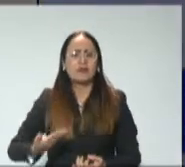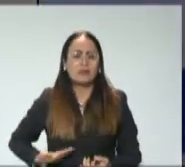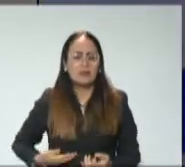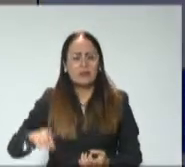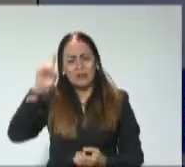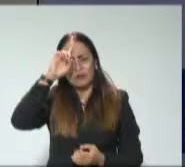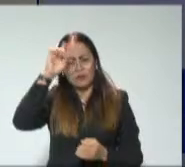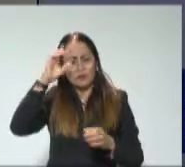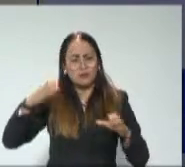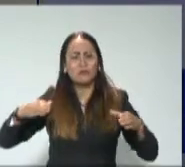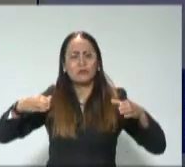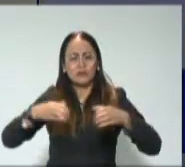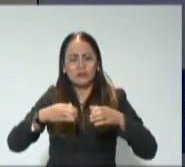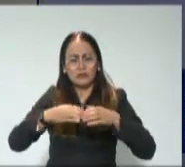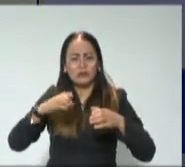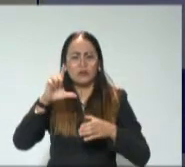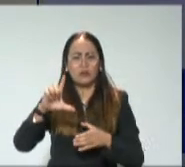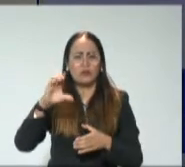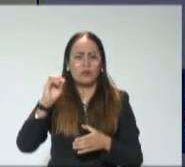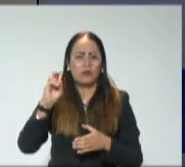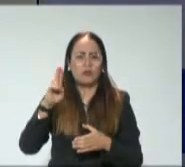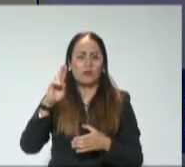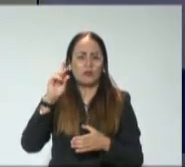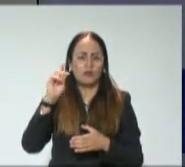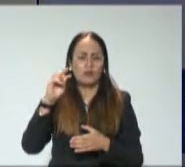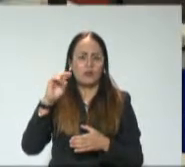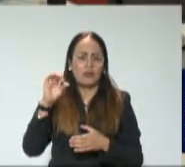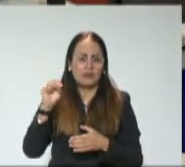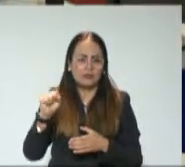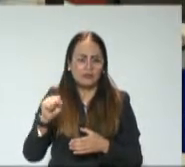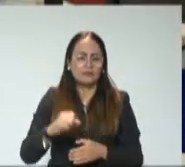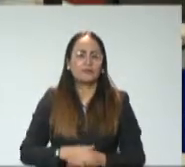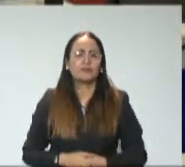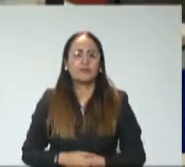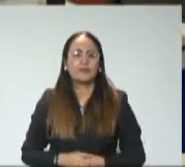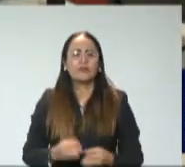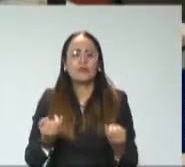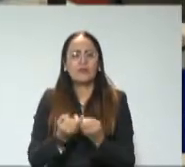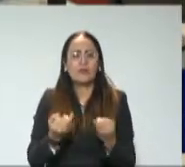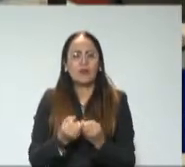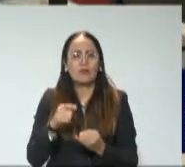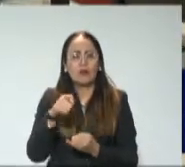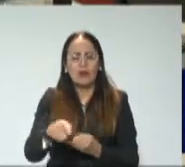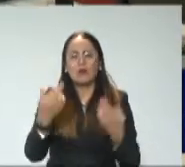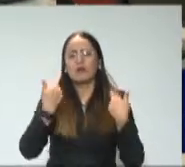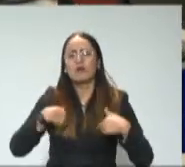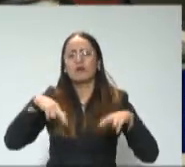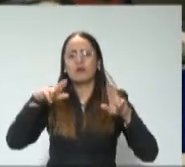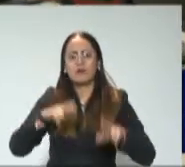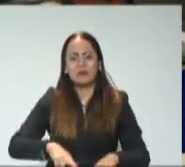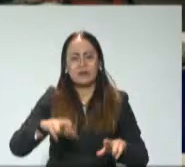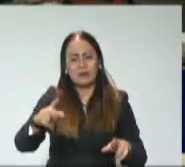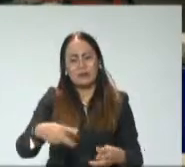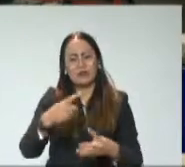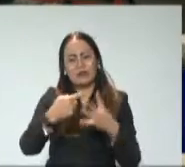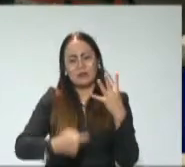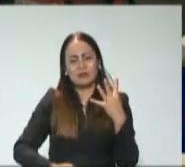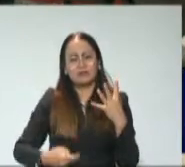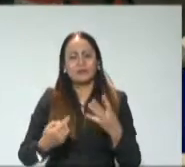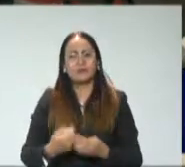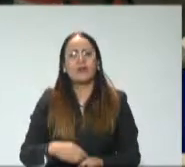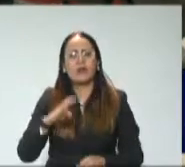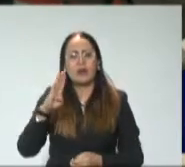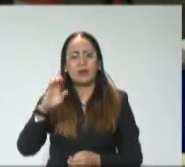consultivo y Morales representante de la voz de la sociedad civil organizada a Blanca Lil Ibarra